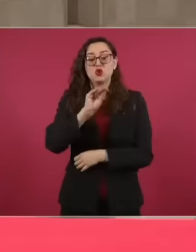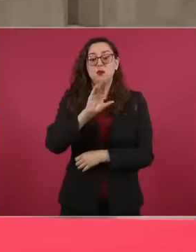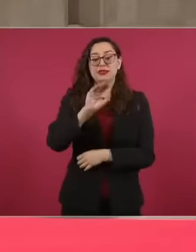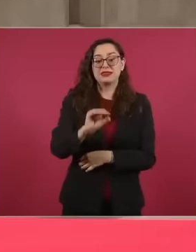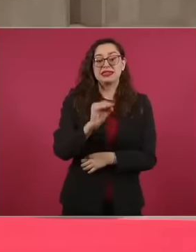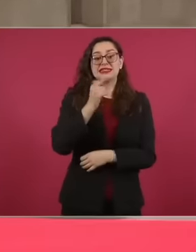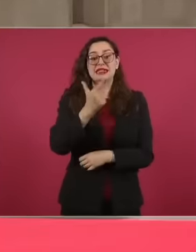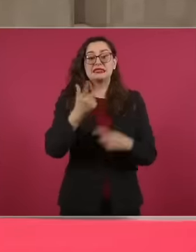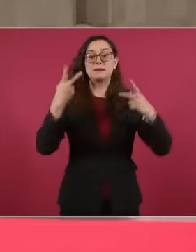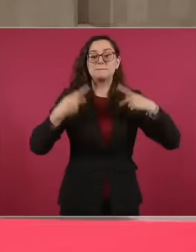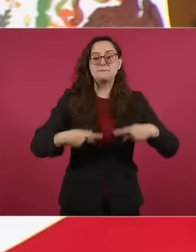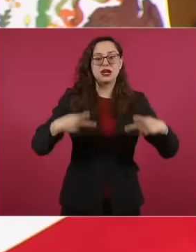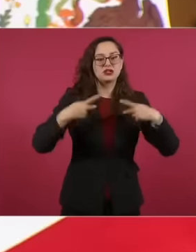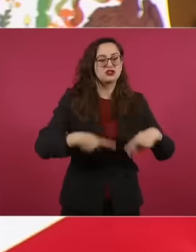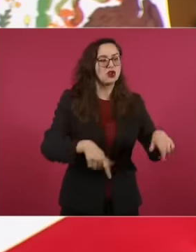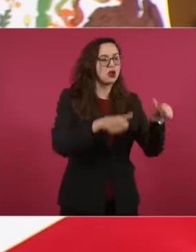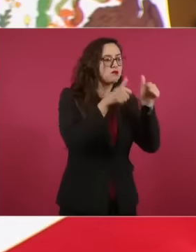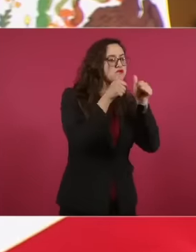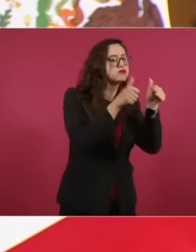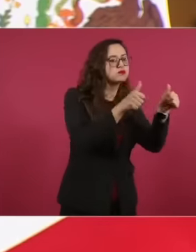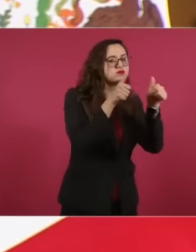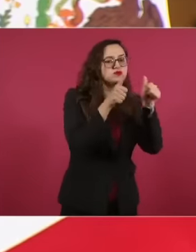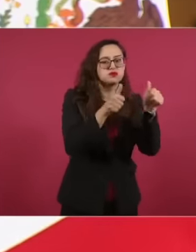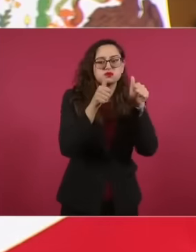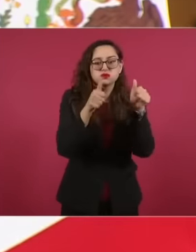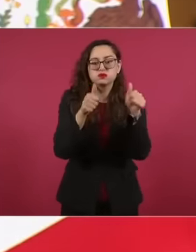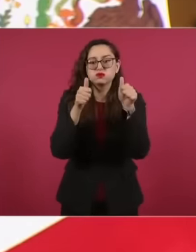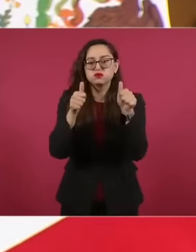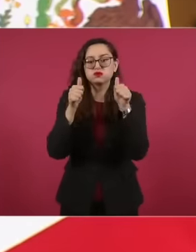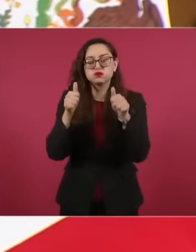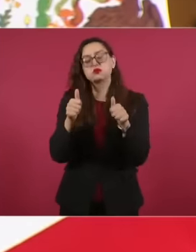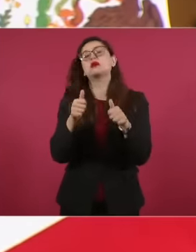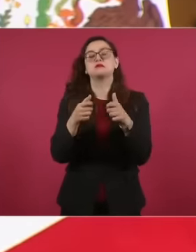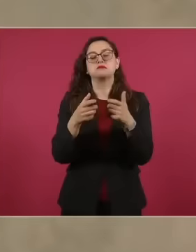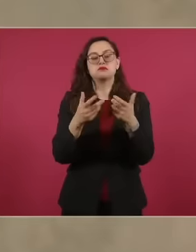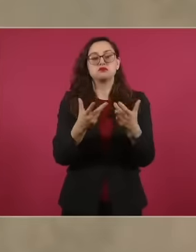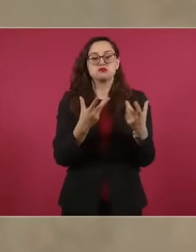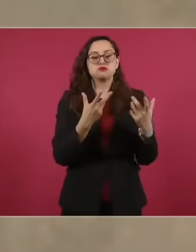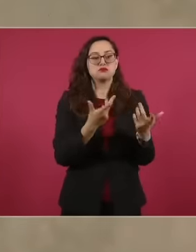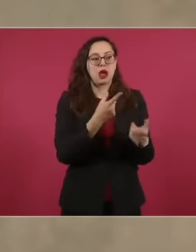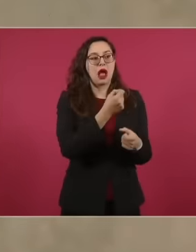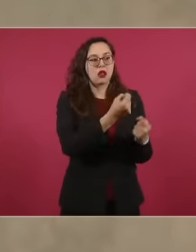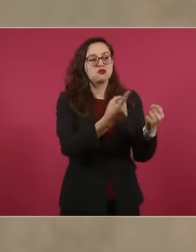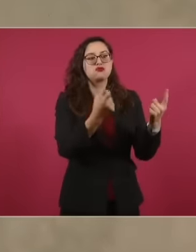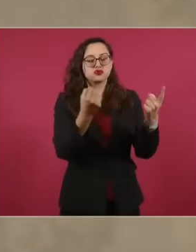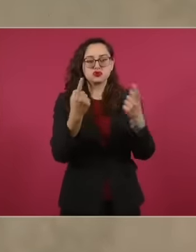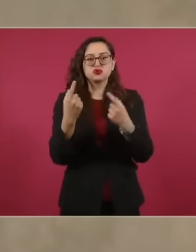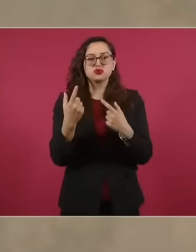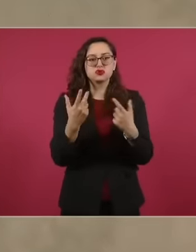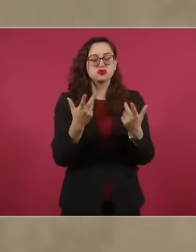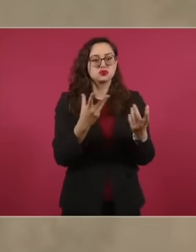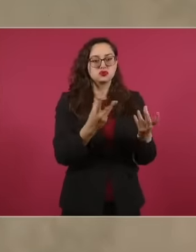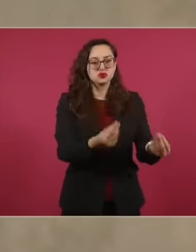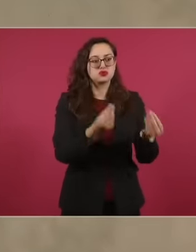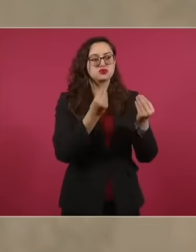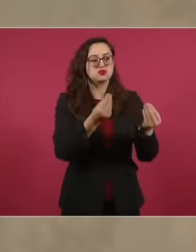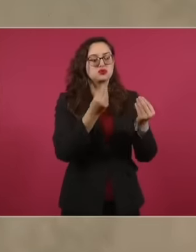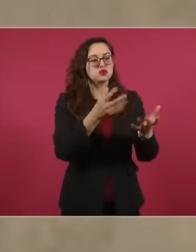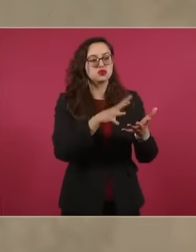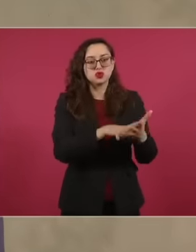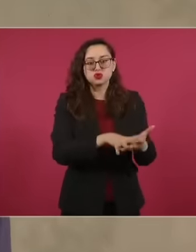536,297 personas. A muchas se les dio respuesta favorable, y a